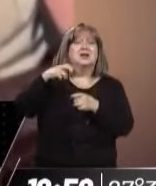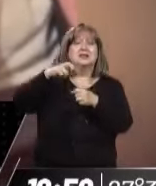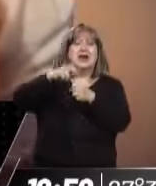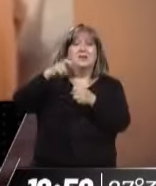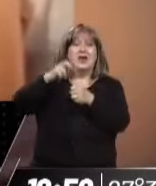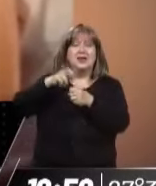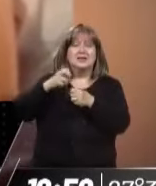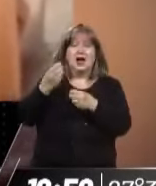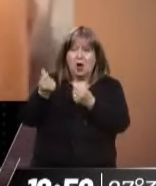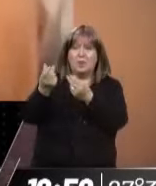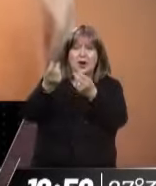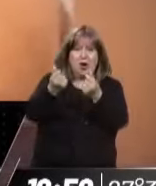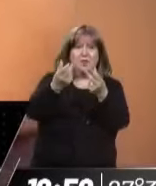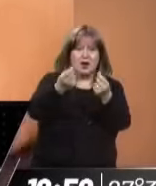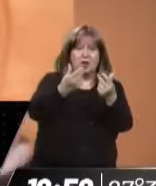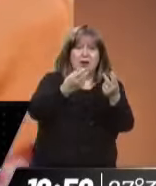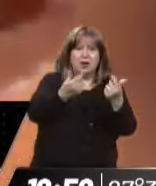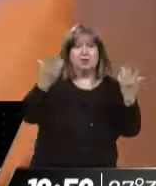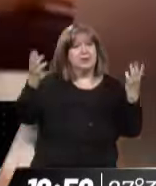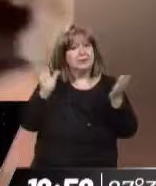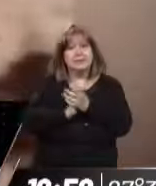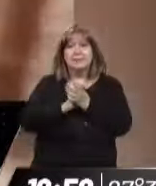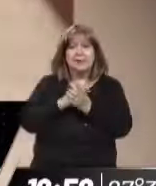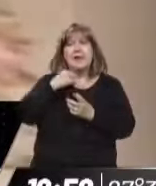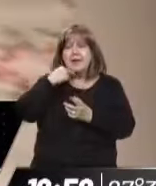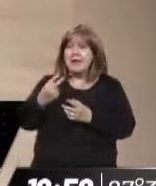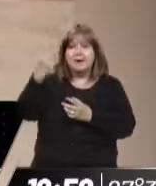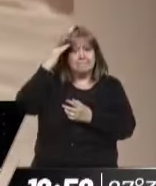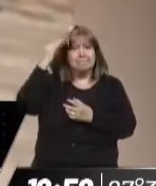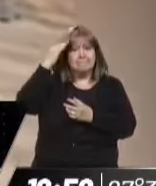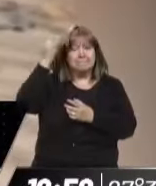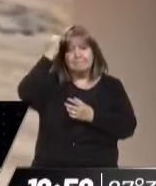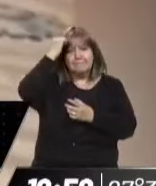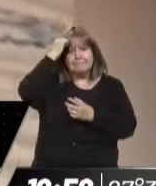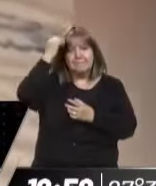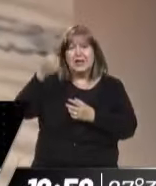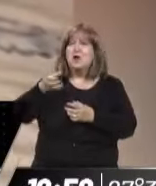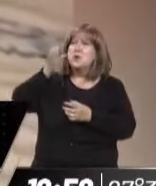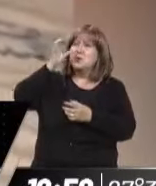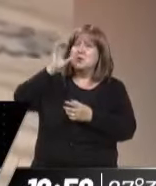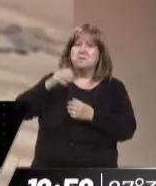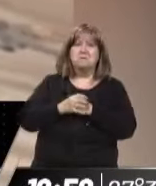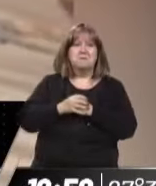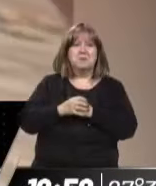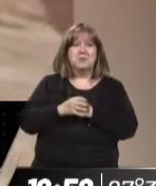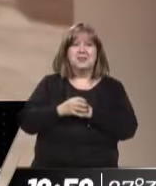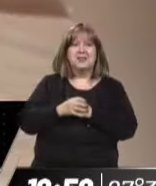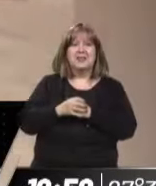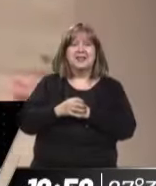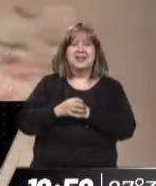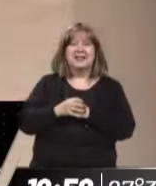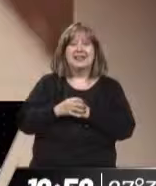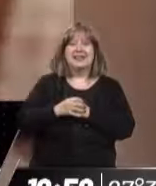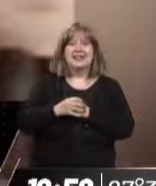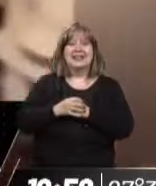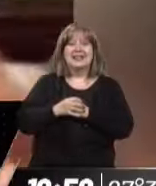puedo creer. Mira, hasta los 105 años tiene que lidiar con la hija, que ya tiene, ya está mayor de edad. Tiene más de